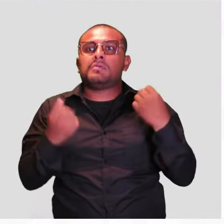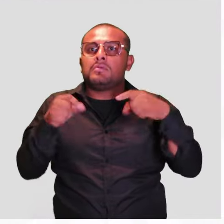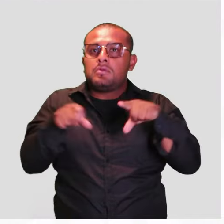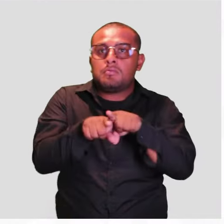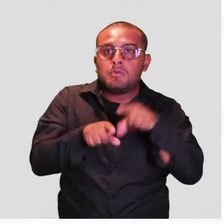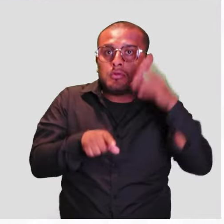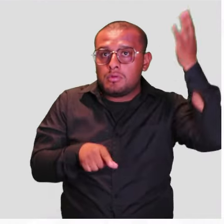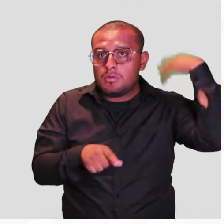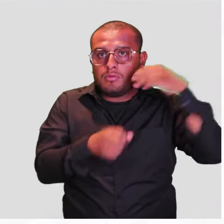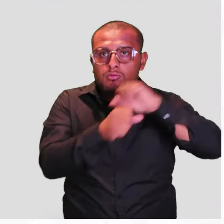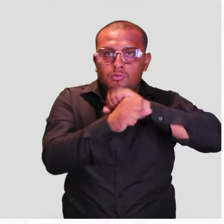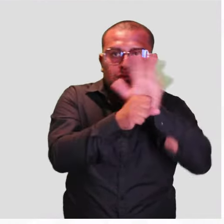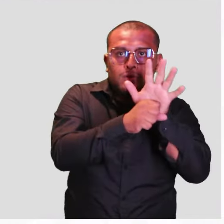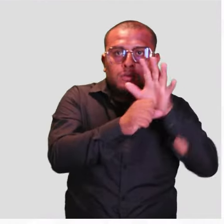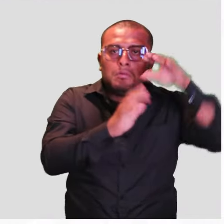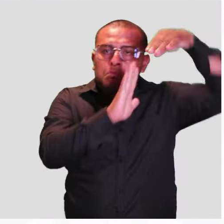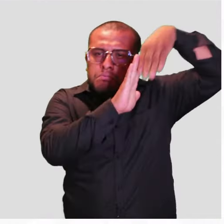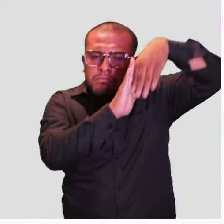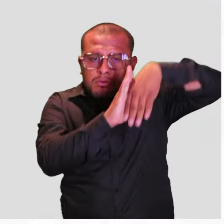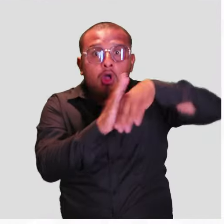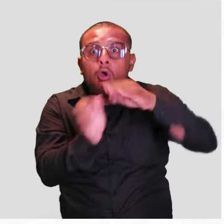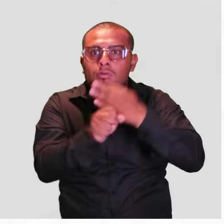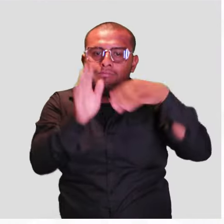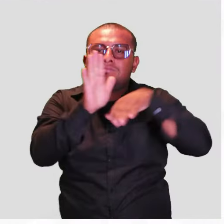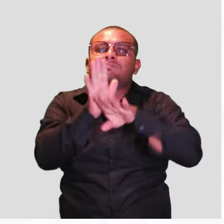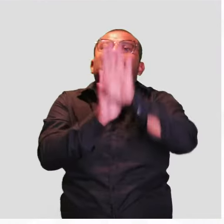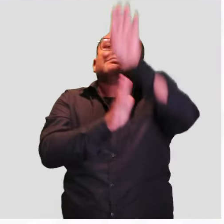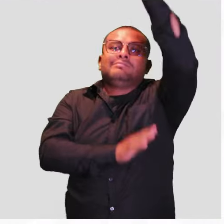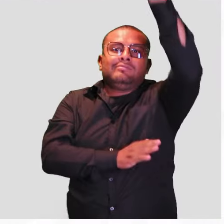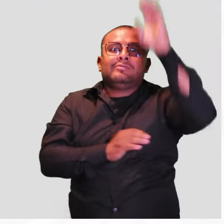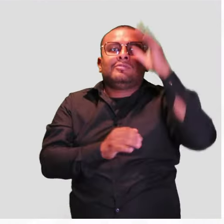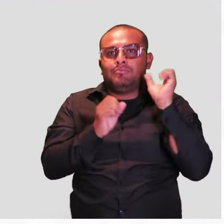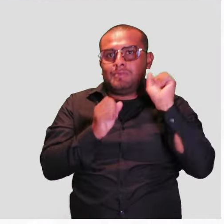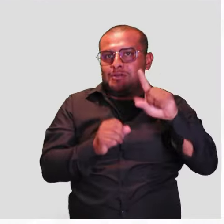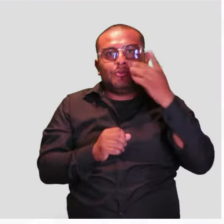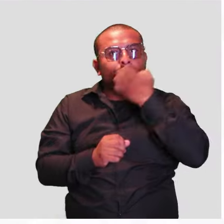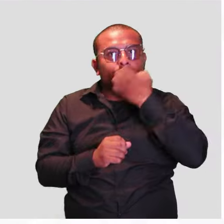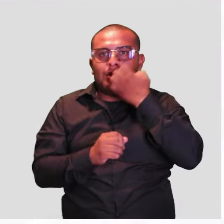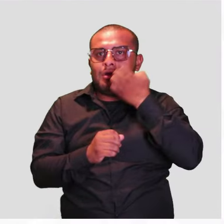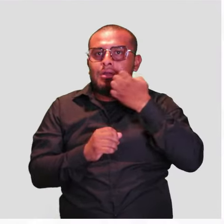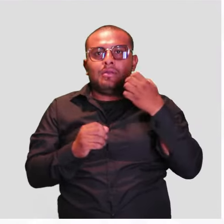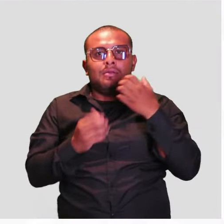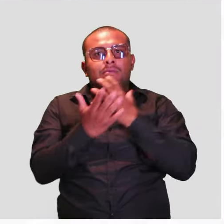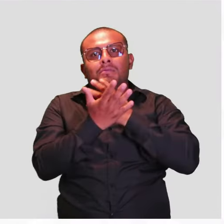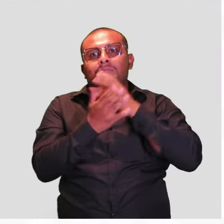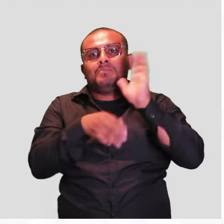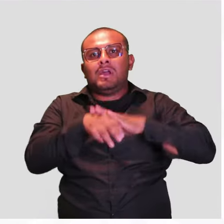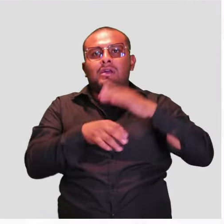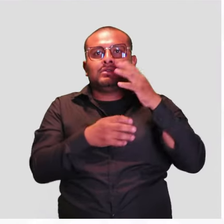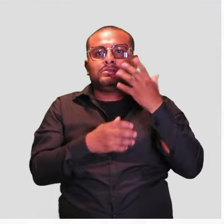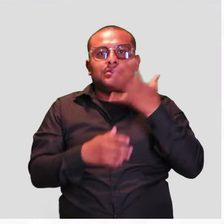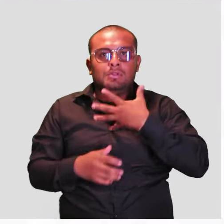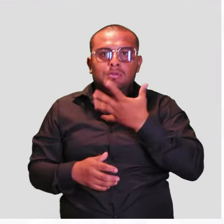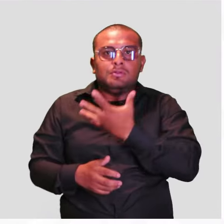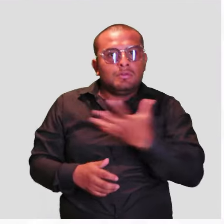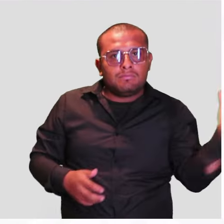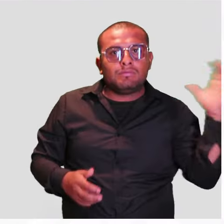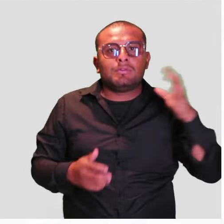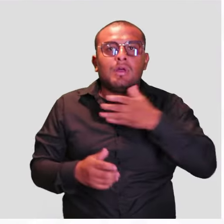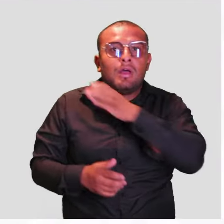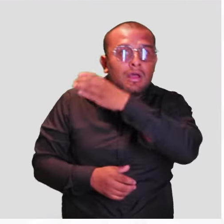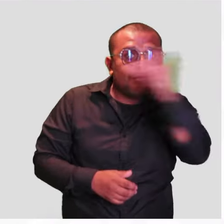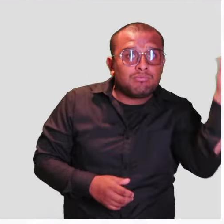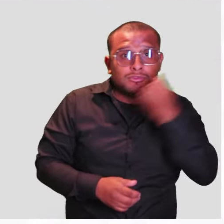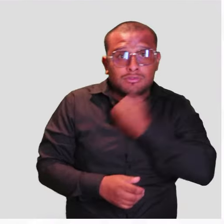no hay dinero que alcance para el gobierno federal en el campo de educación ni salud. Y nosotros hemos tenido que